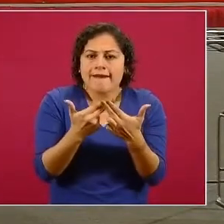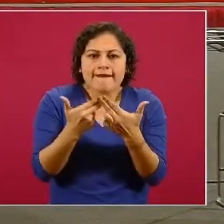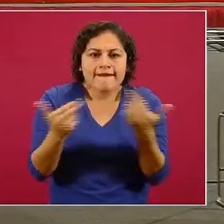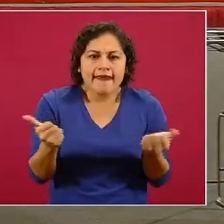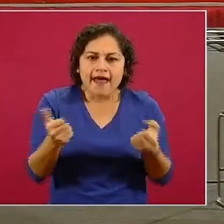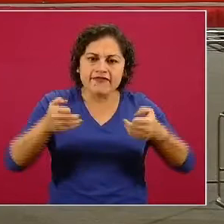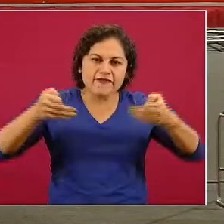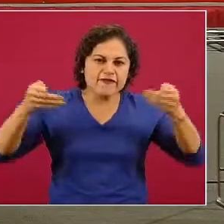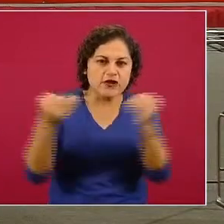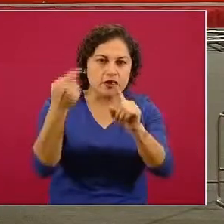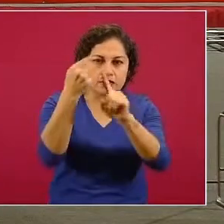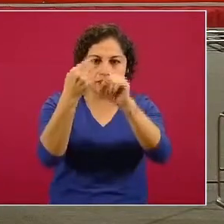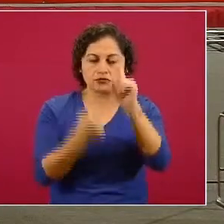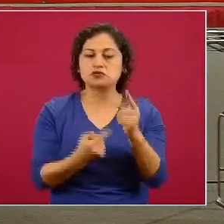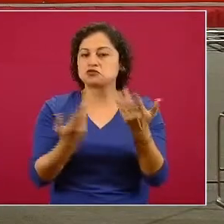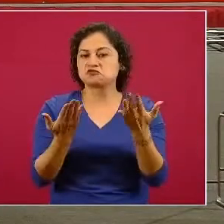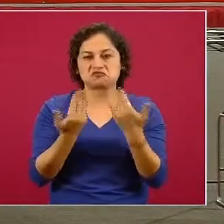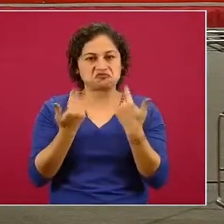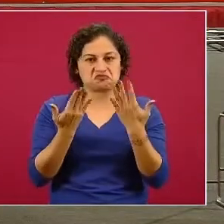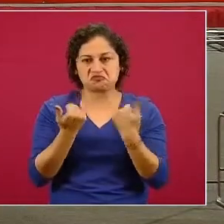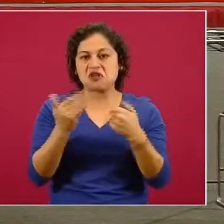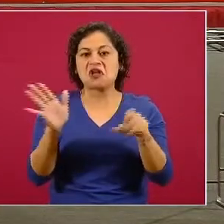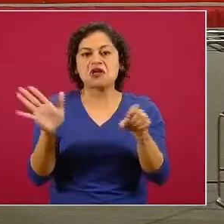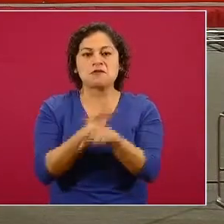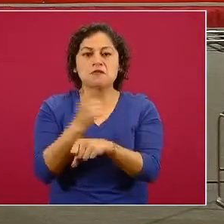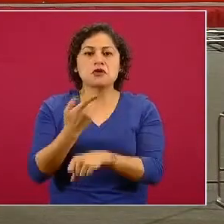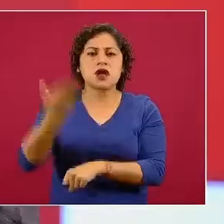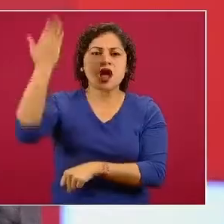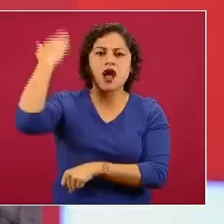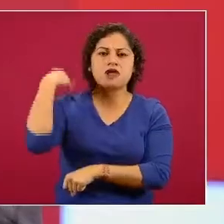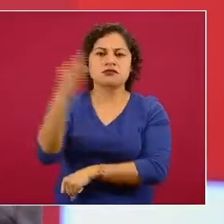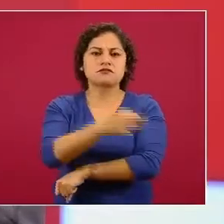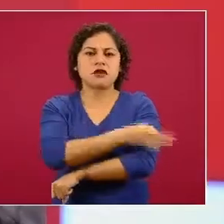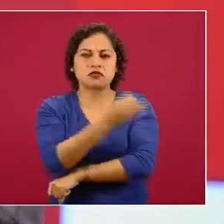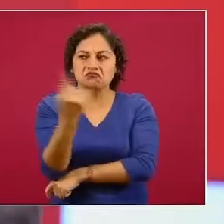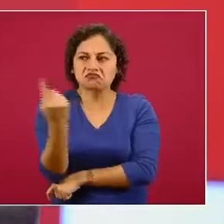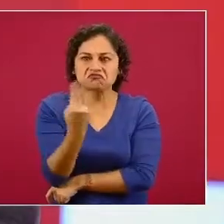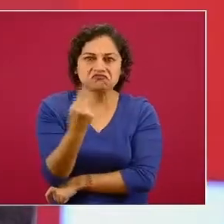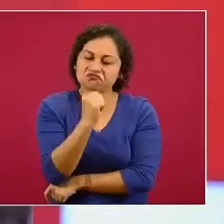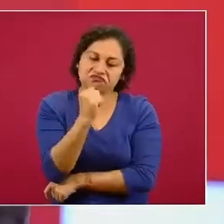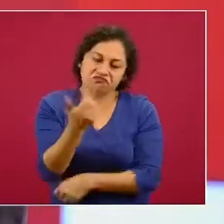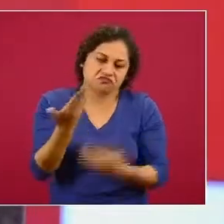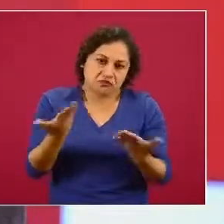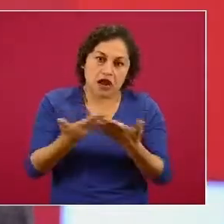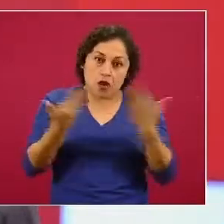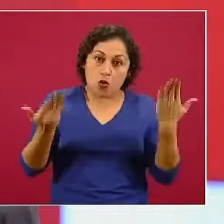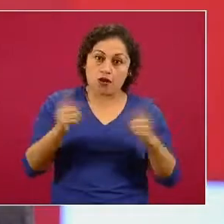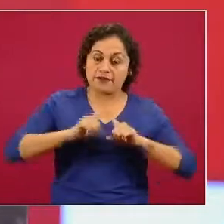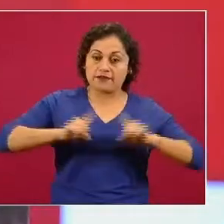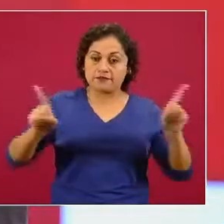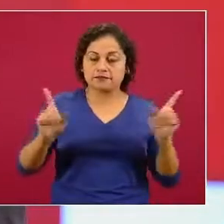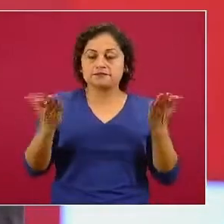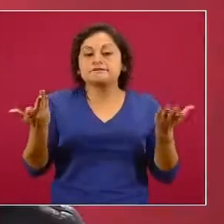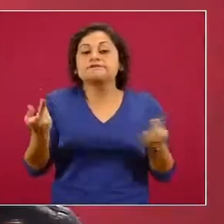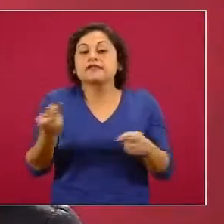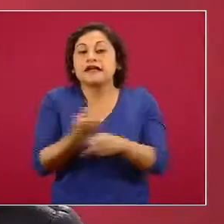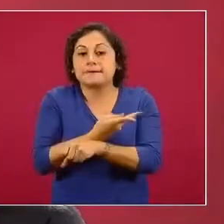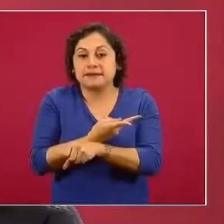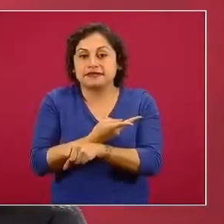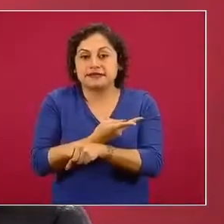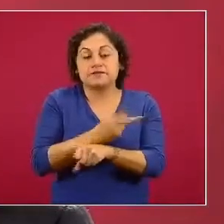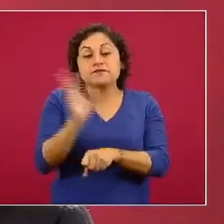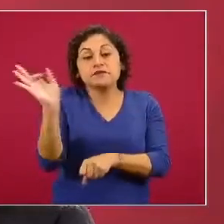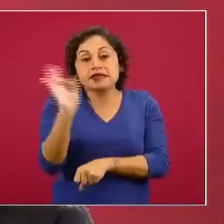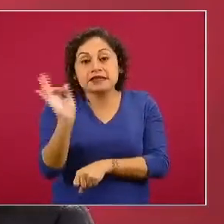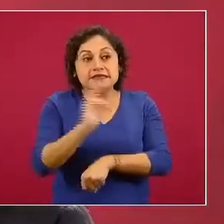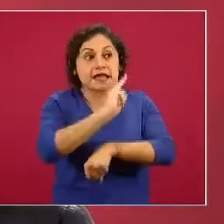había existido una vacuna que requiriera ultracongelación. ¿Qué puede ocurrir a mediano plazo? Que distintos países,